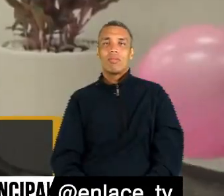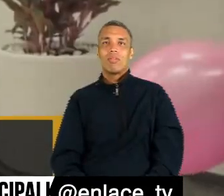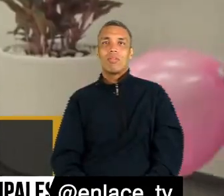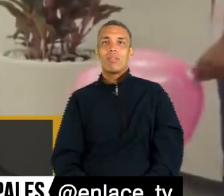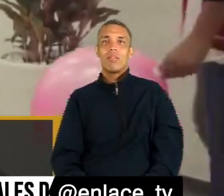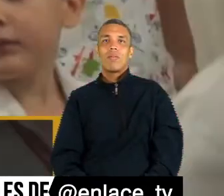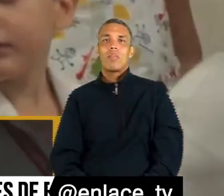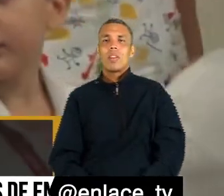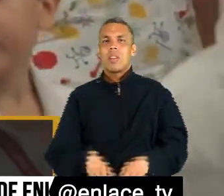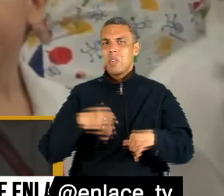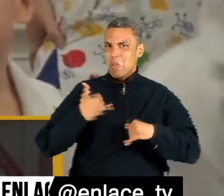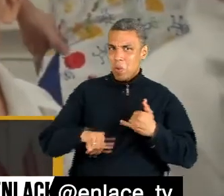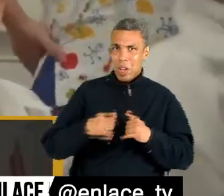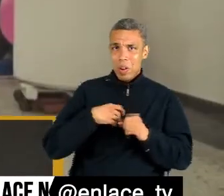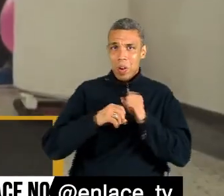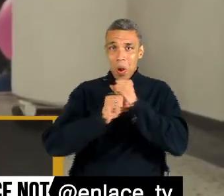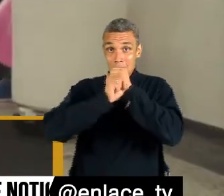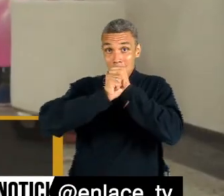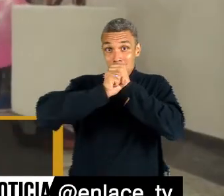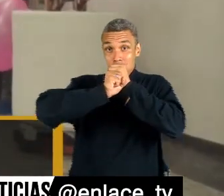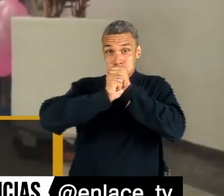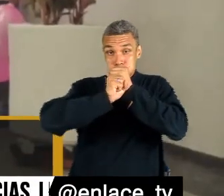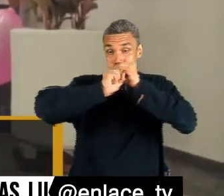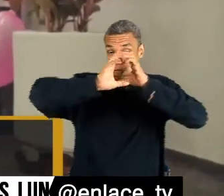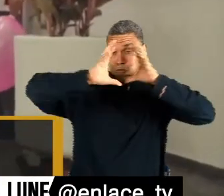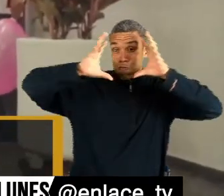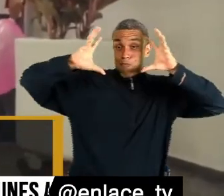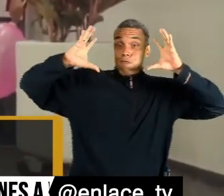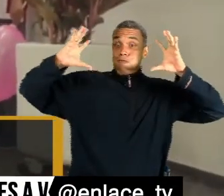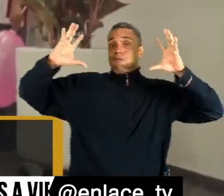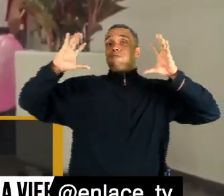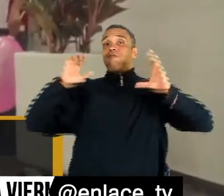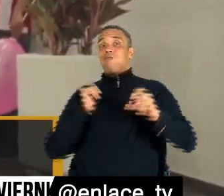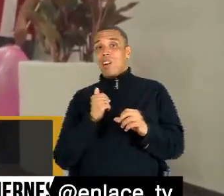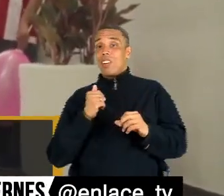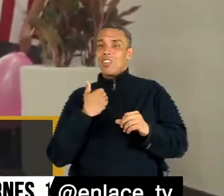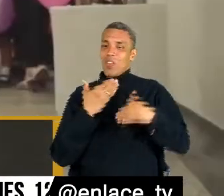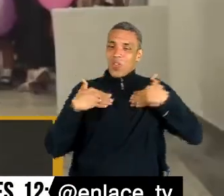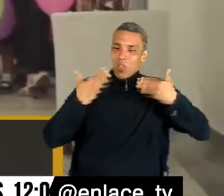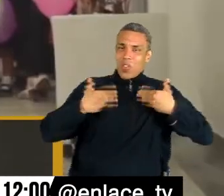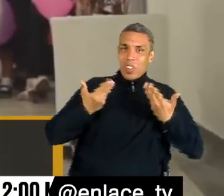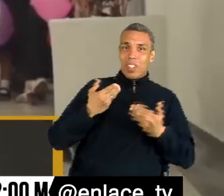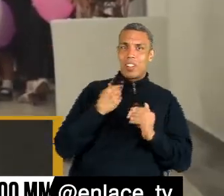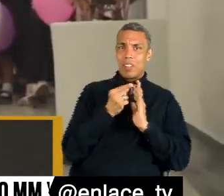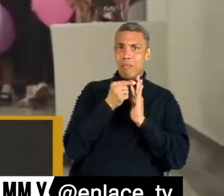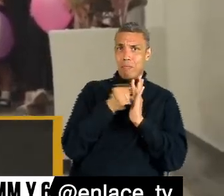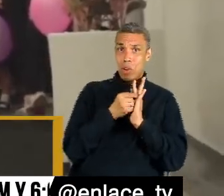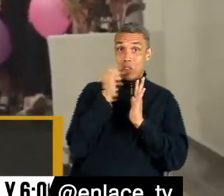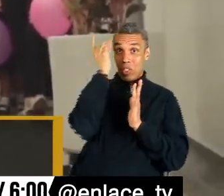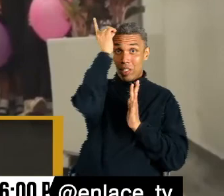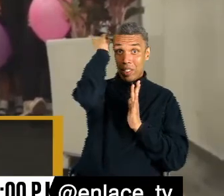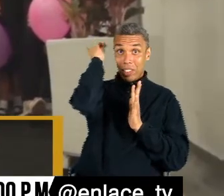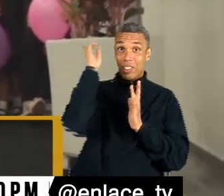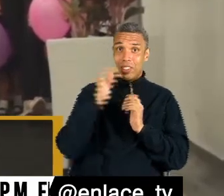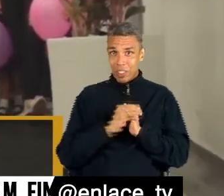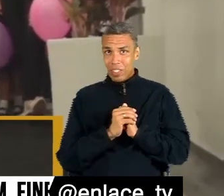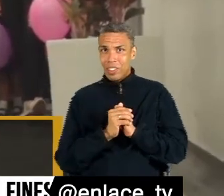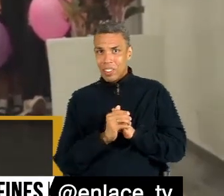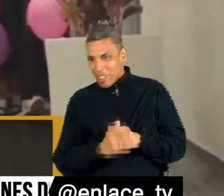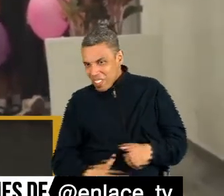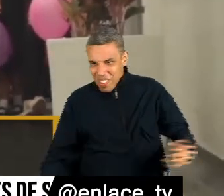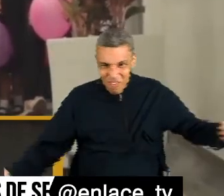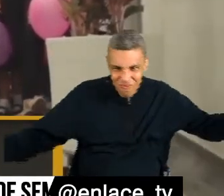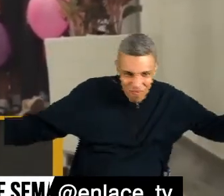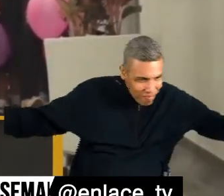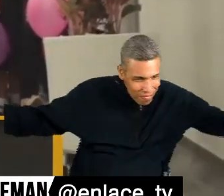Con juegos y globos, los chicos vivieron un día diferente. La gestora social saltó en la golosa en compañía de los pequeños. Lo